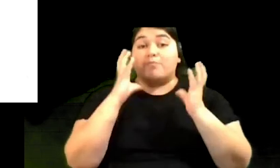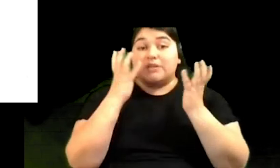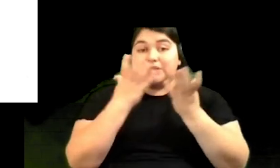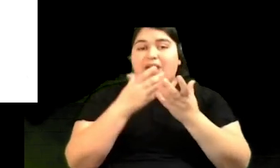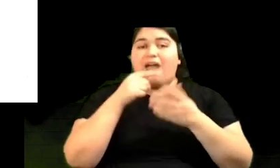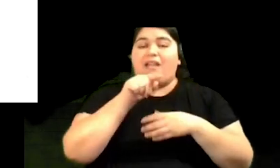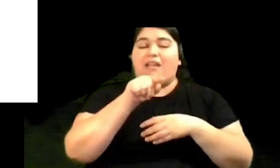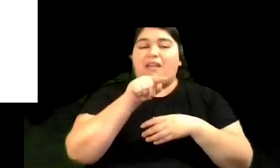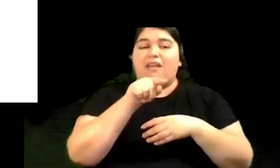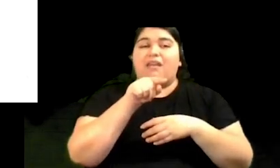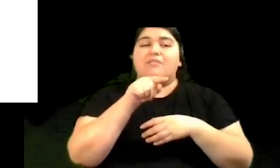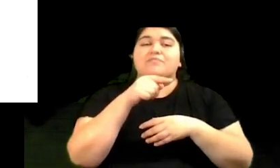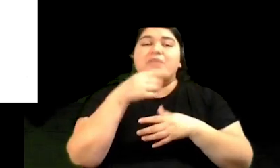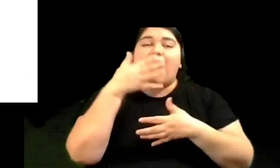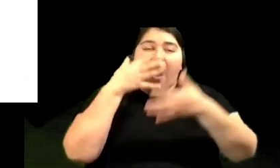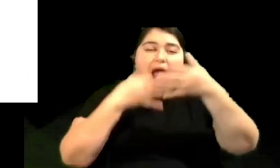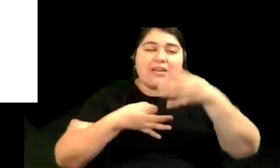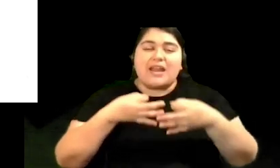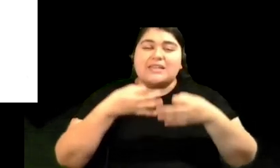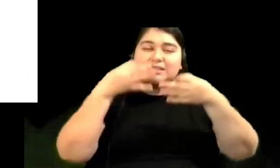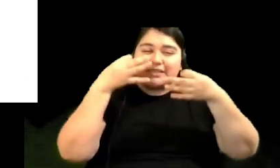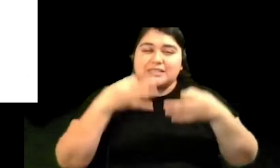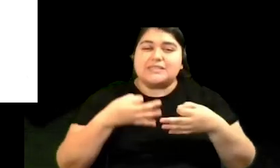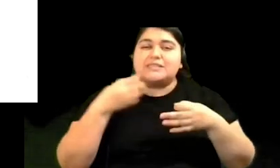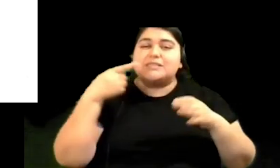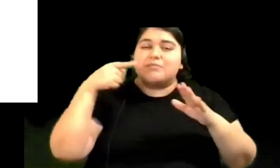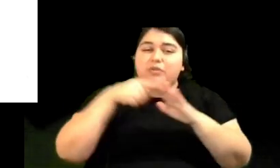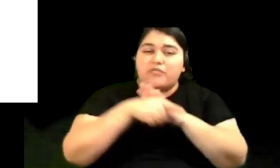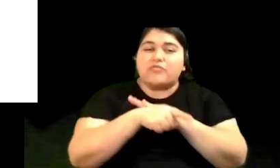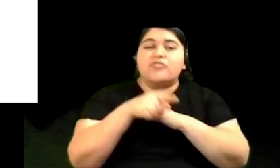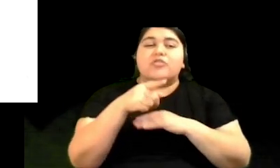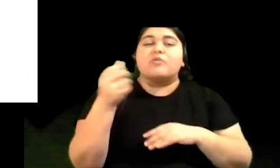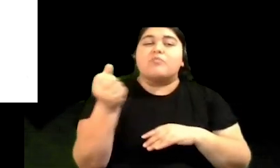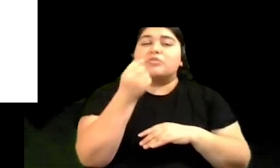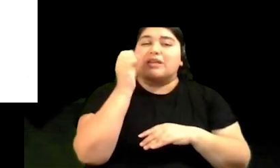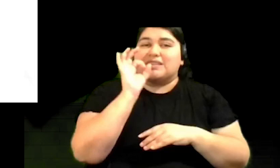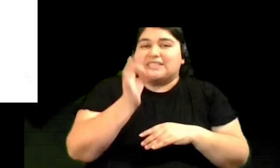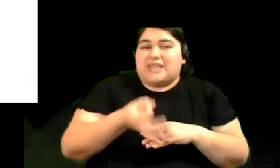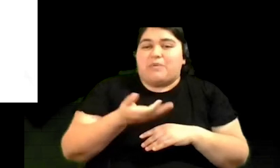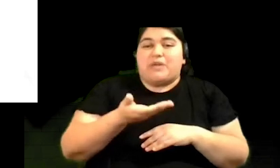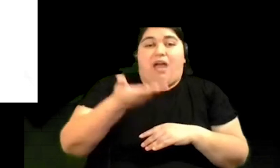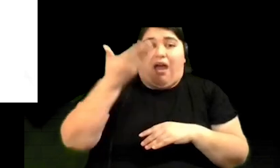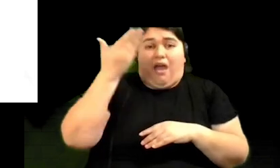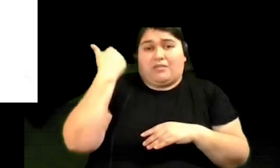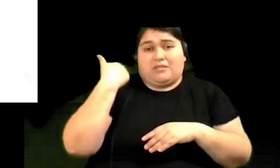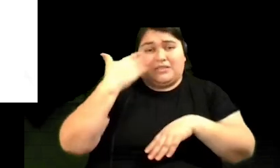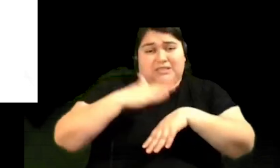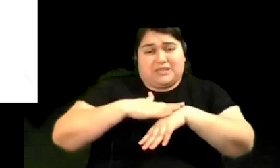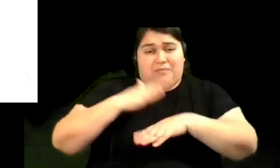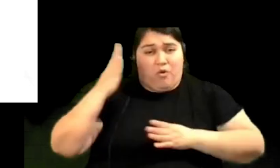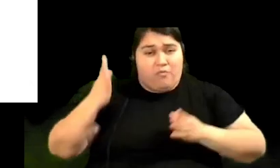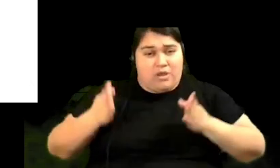análisis teórico de este aspecto, tengan en cuenta que esto en su momento